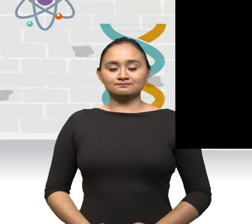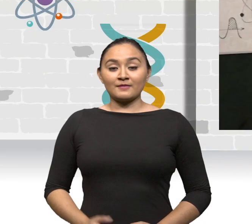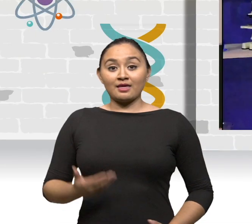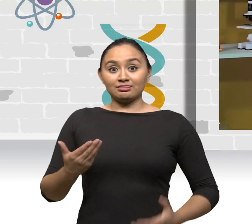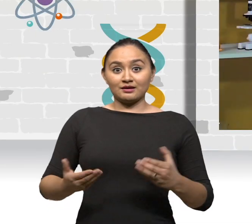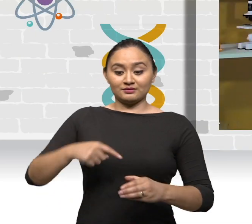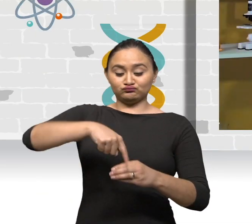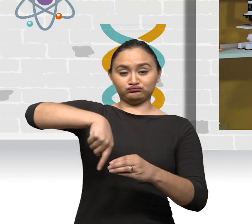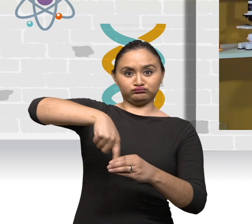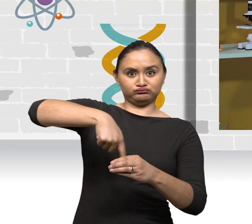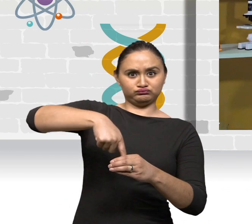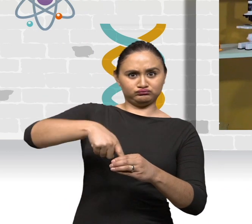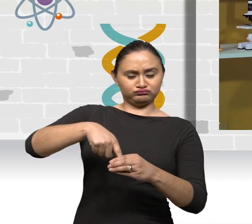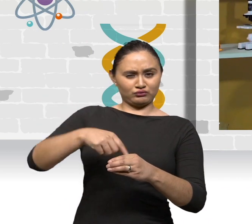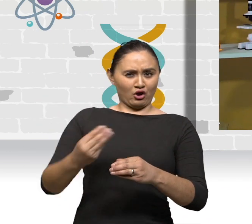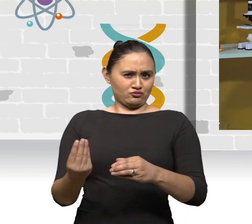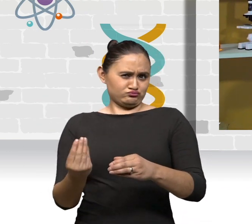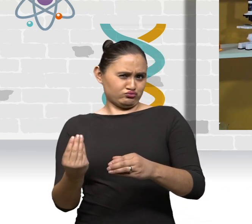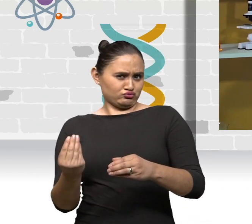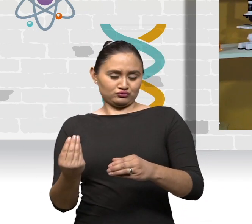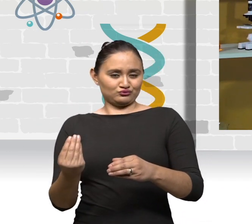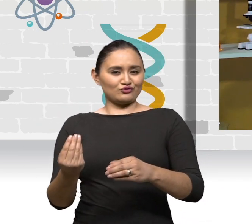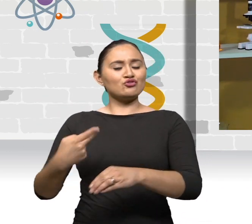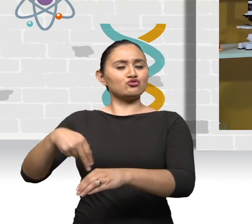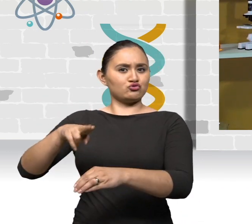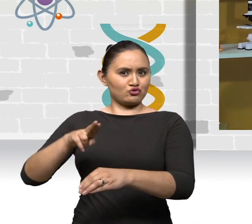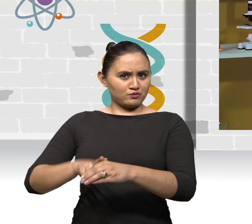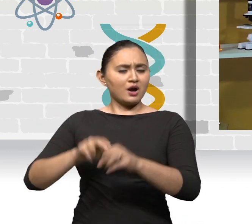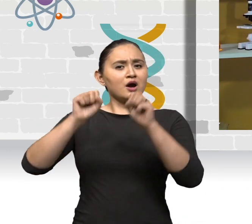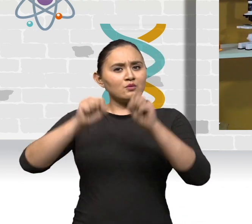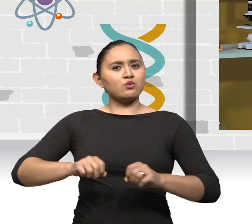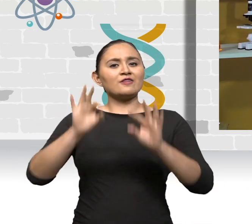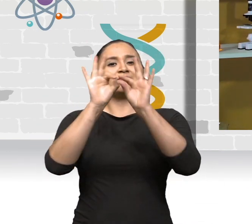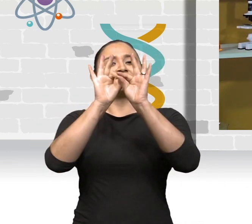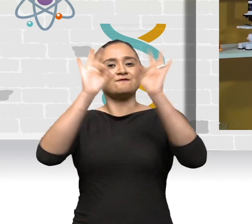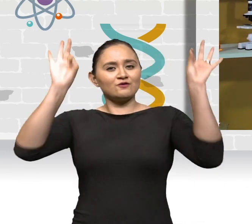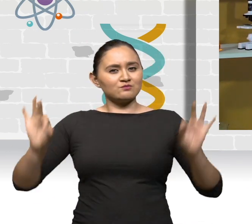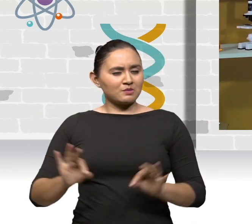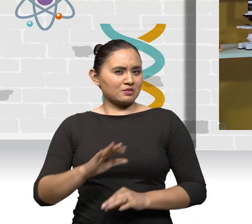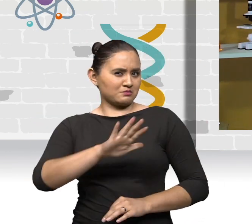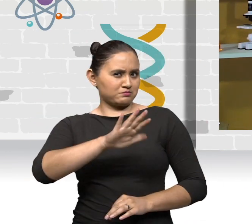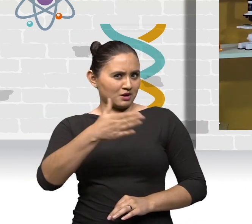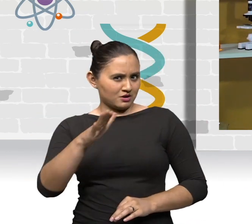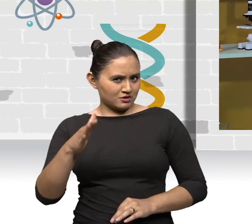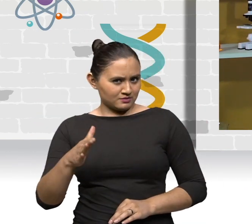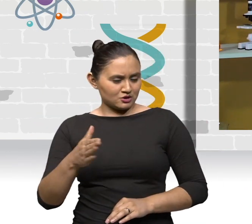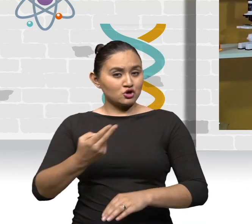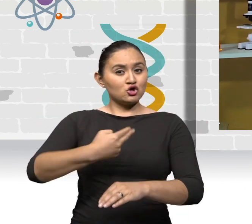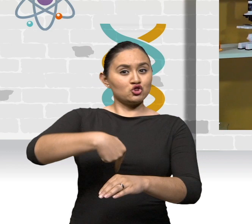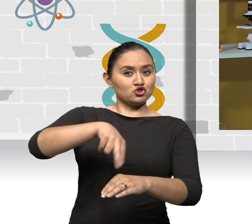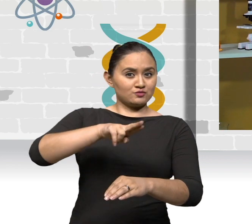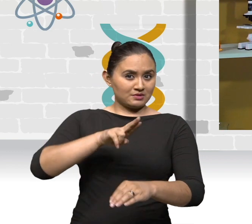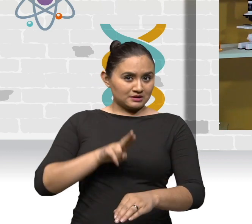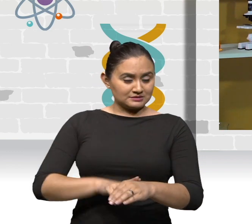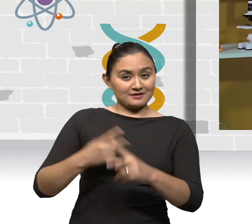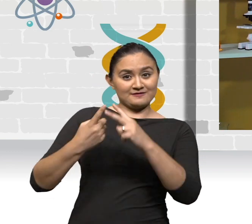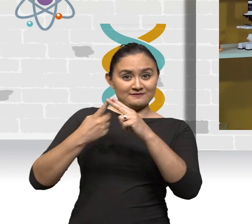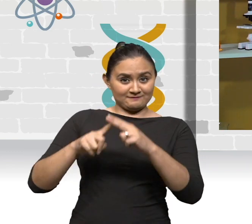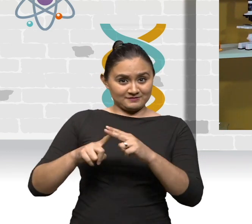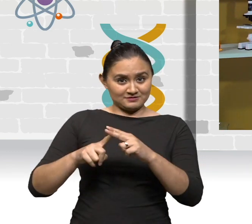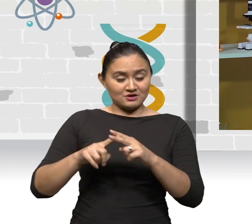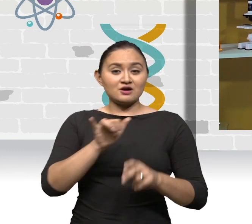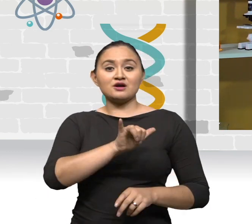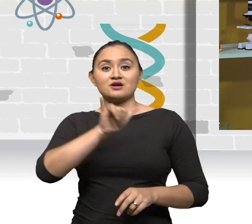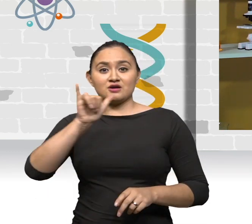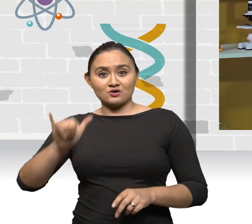valores. Si la concentración conocida es normal y no molar, podemos utilizar una ecuación semejante. La normalidad inicial por el volumen